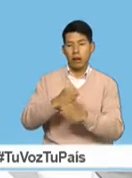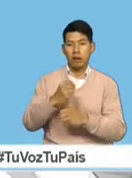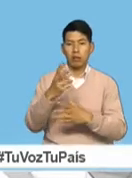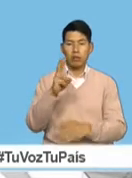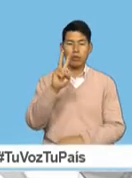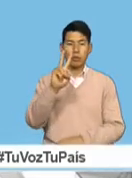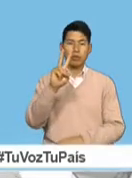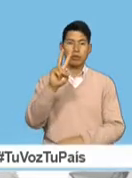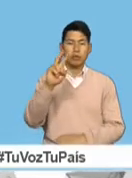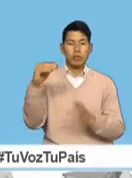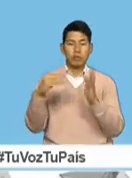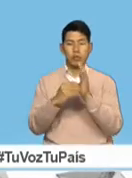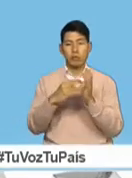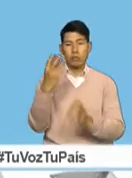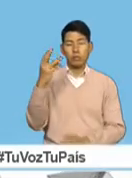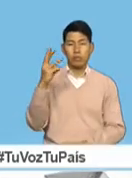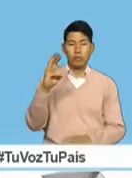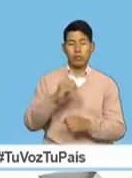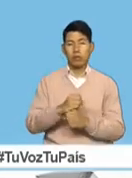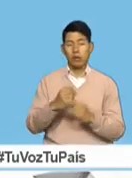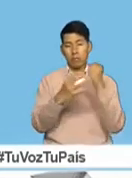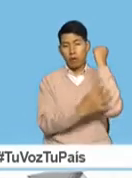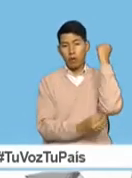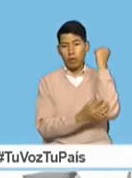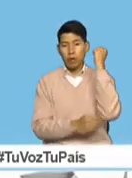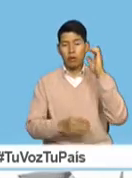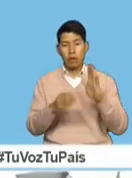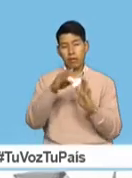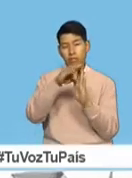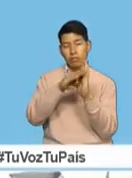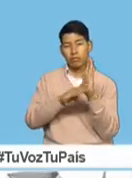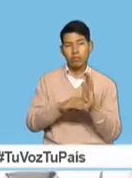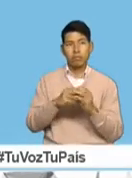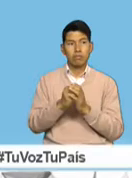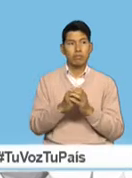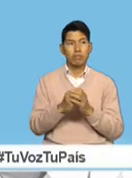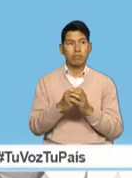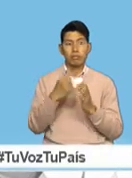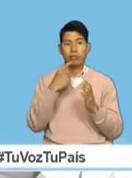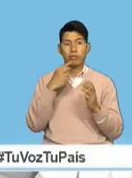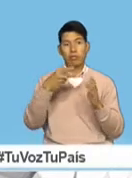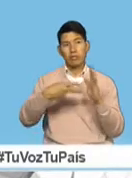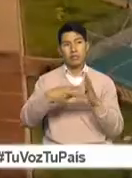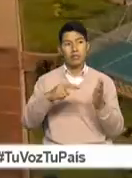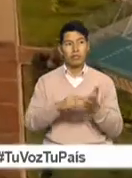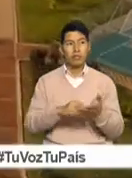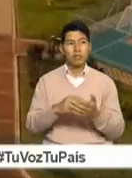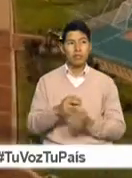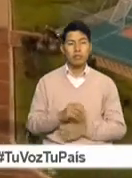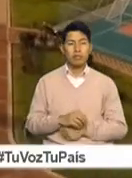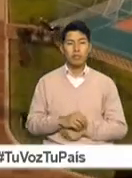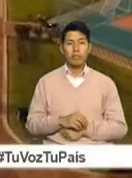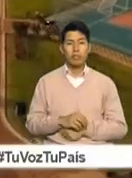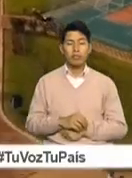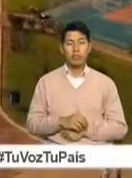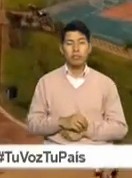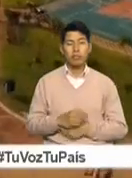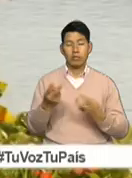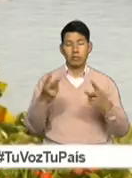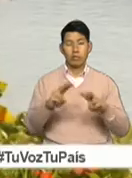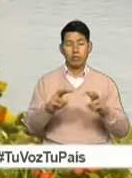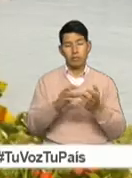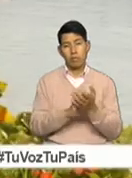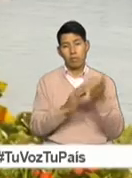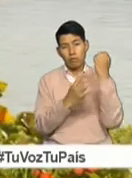ciento a 10 5% es decir 84 puntos porcentuales menos en el caso de la pobreza